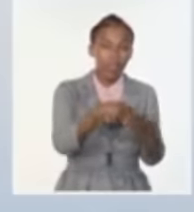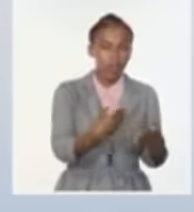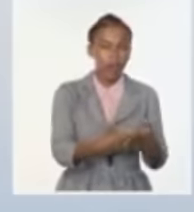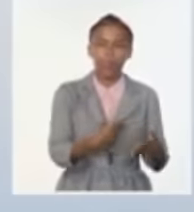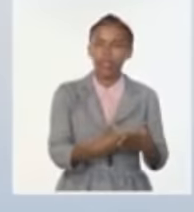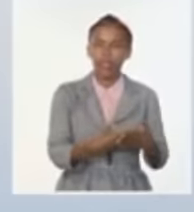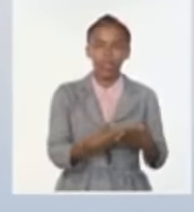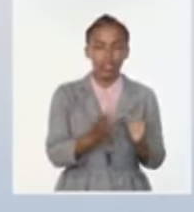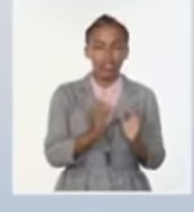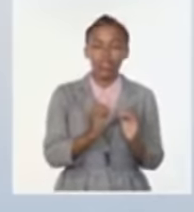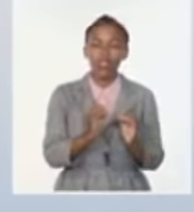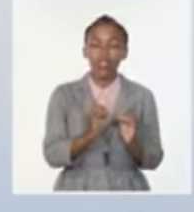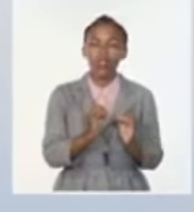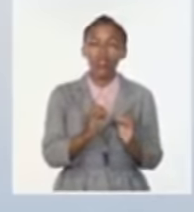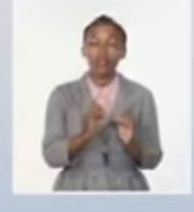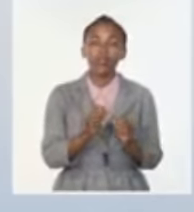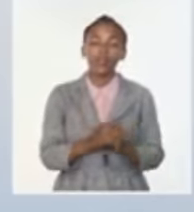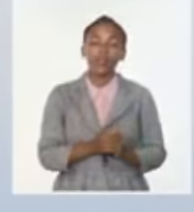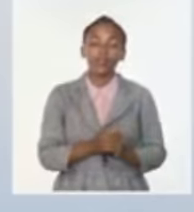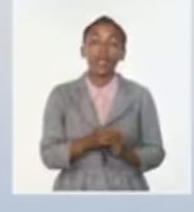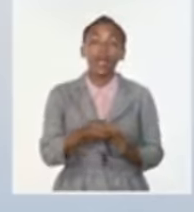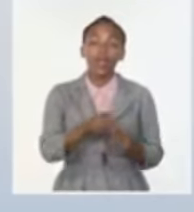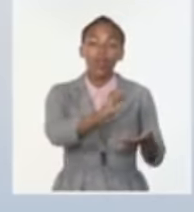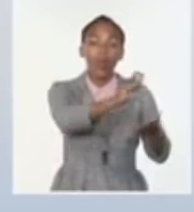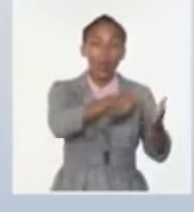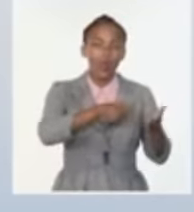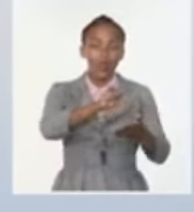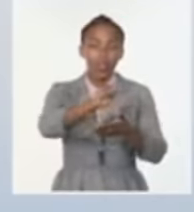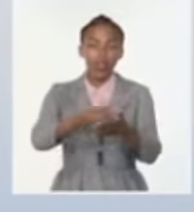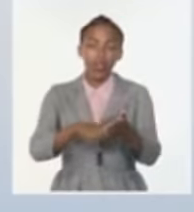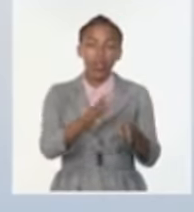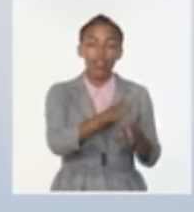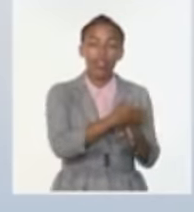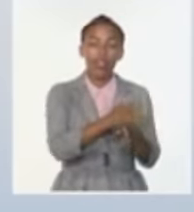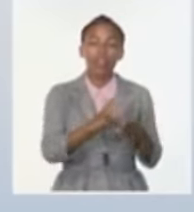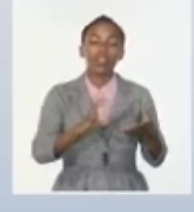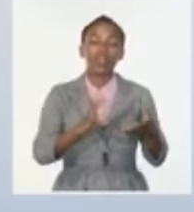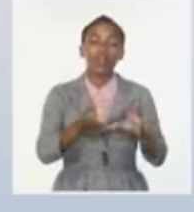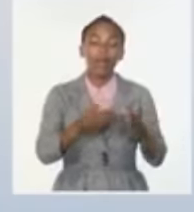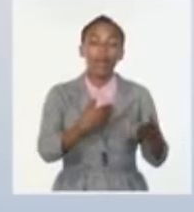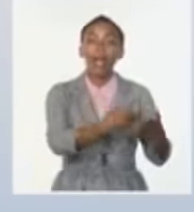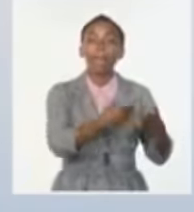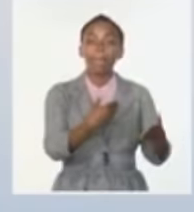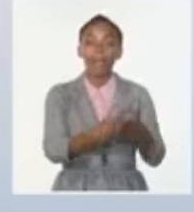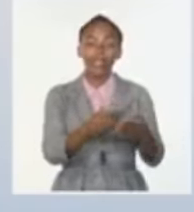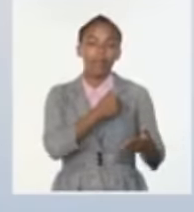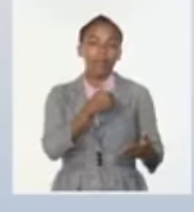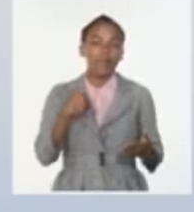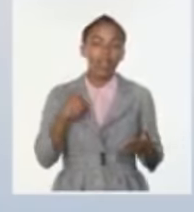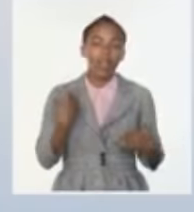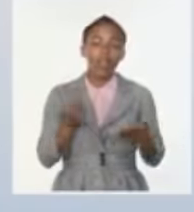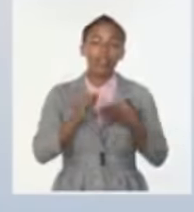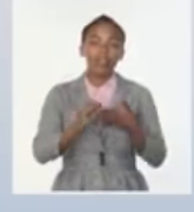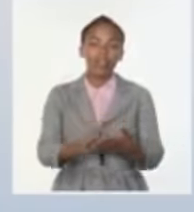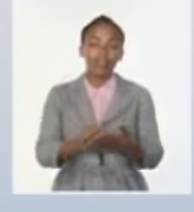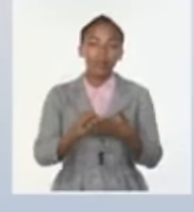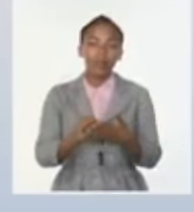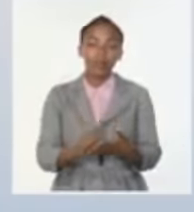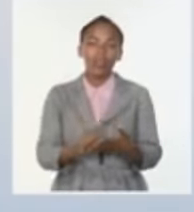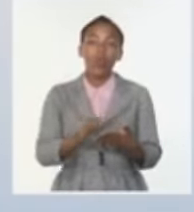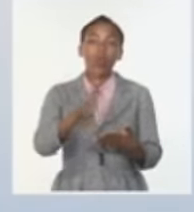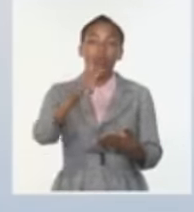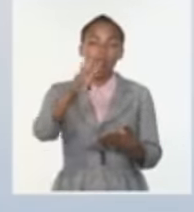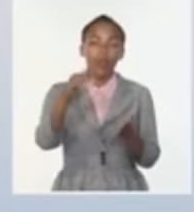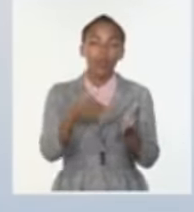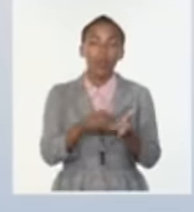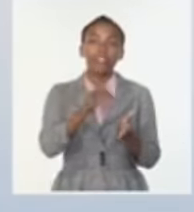le contrataron a las diferentes formas de gestión no estatal bienes y servicios por